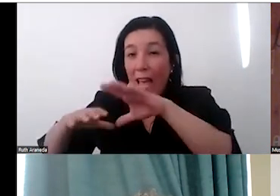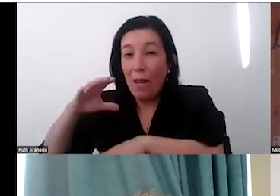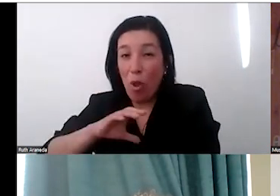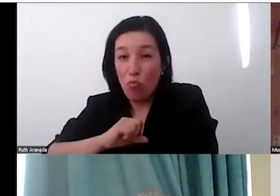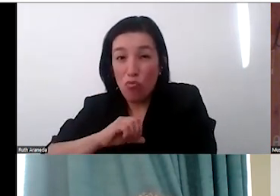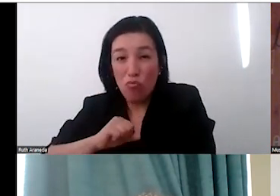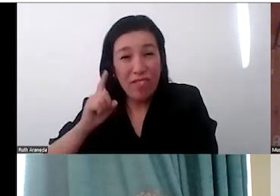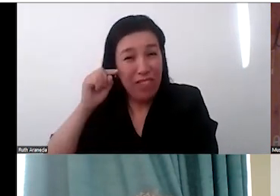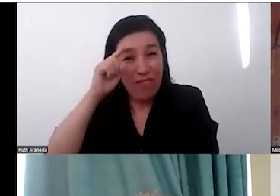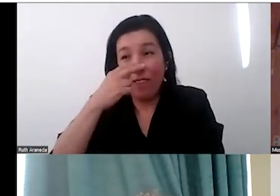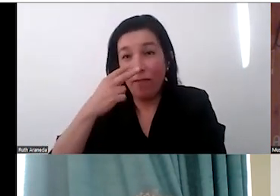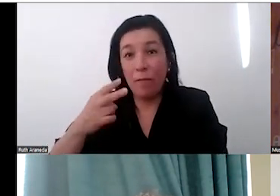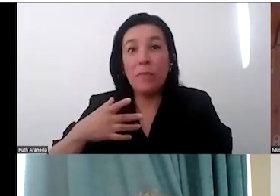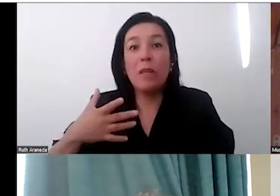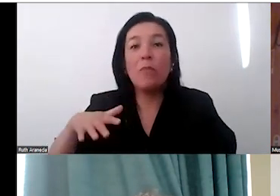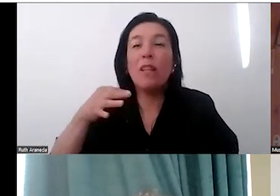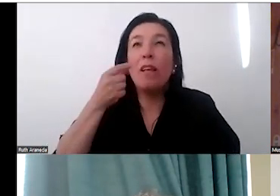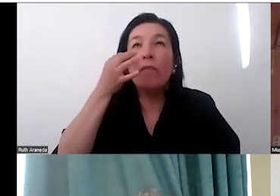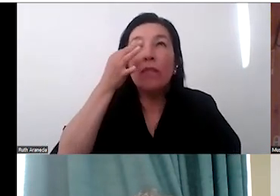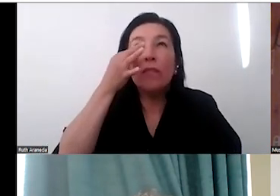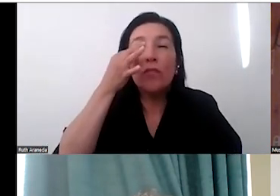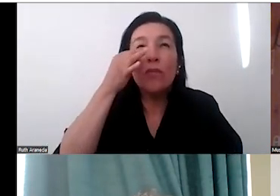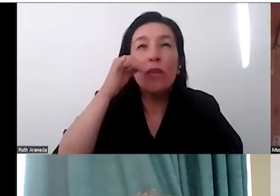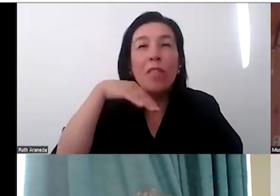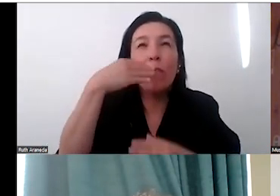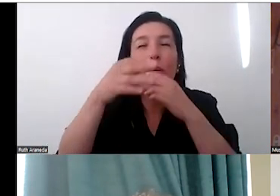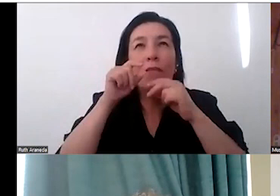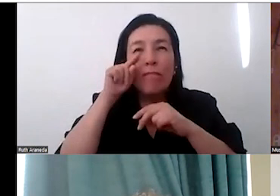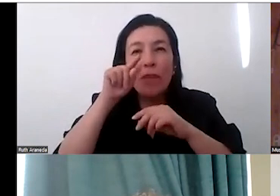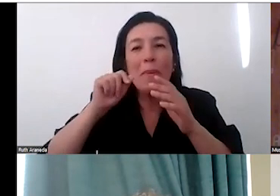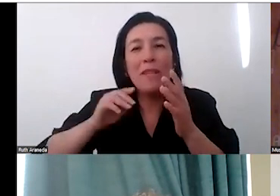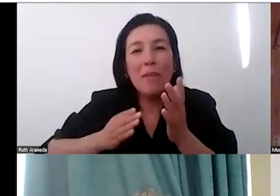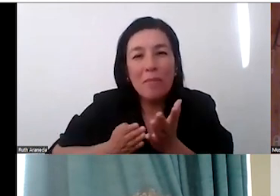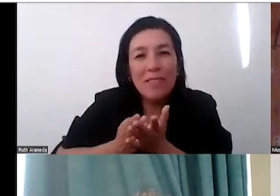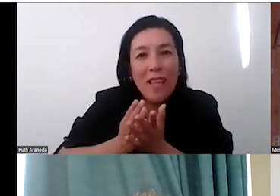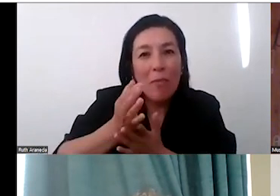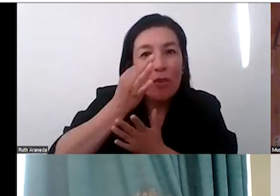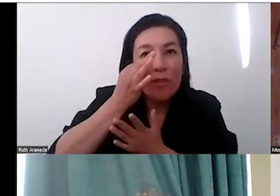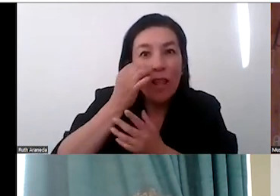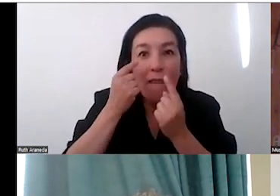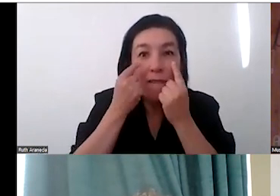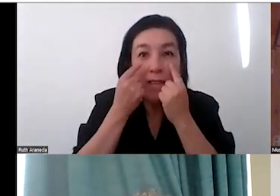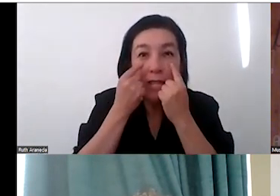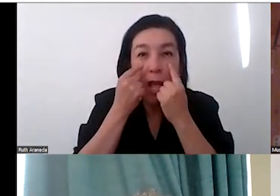La observación nos da el pase para conocer lo demás. El sentido de la vista se agudiza